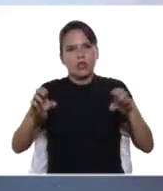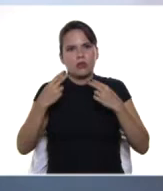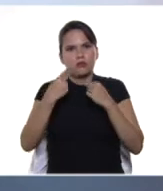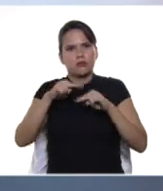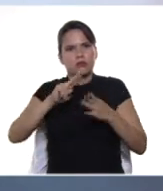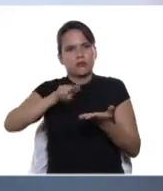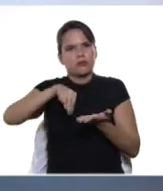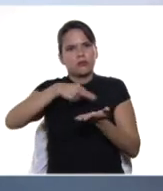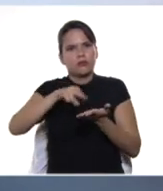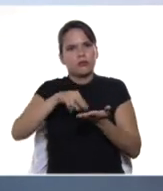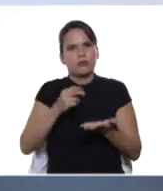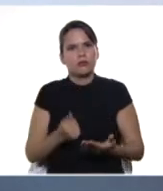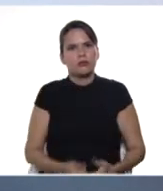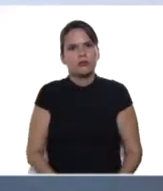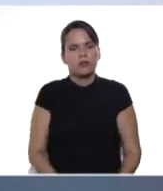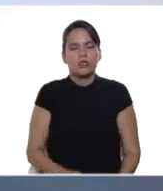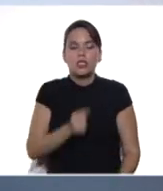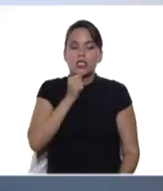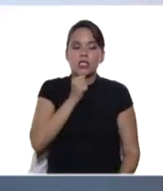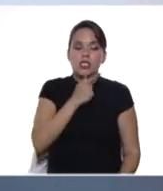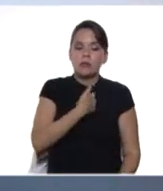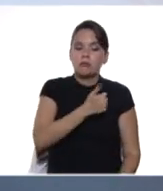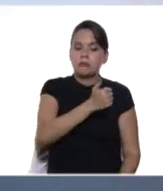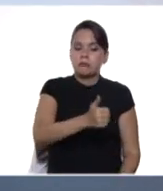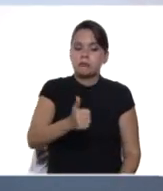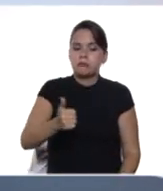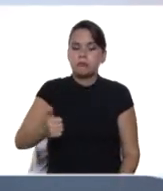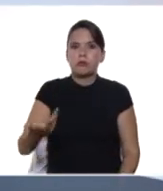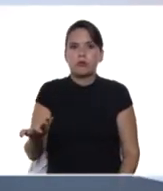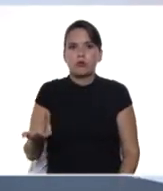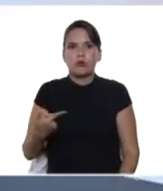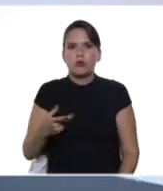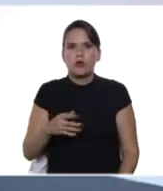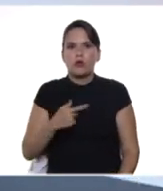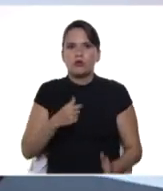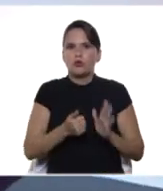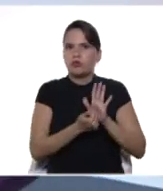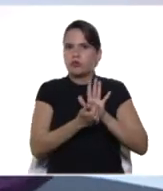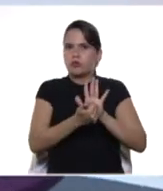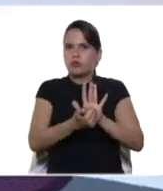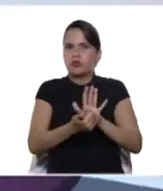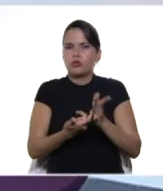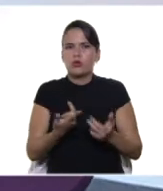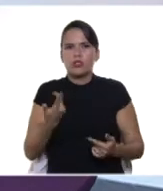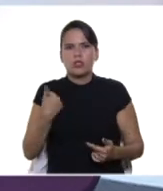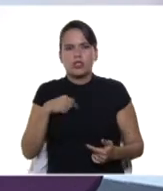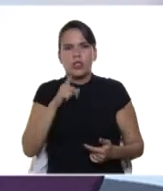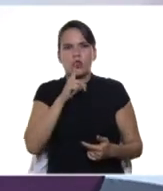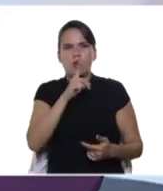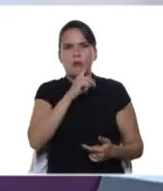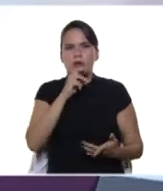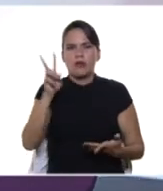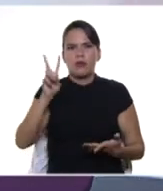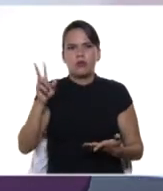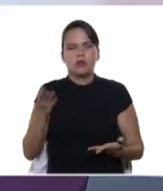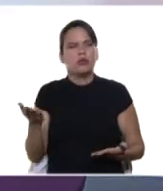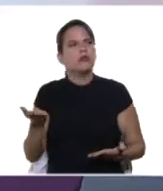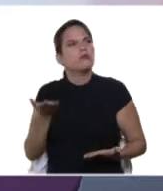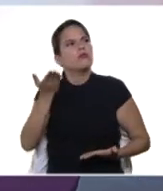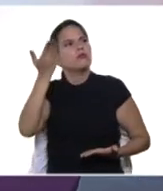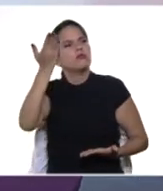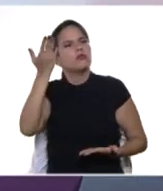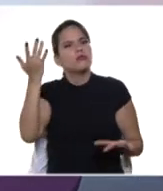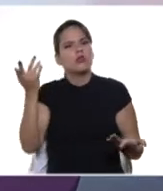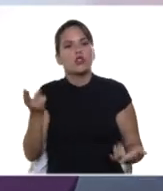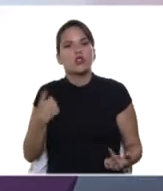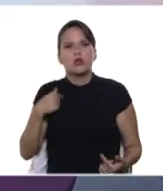nacional, quienes cada una de ellas con su respectiva insignia coloca el nombre de Venezuela en alto.